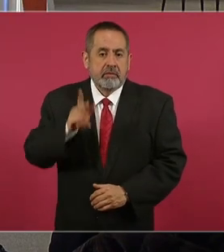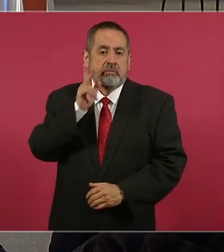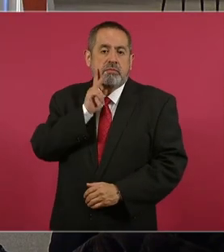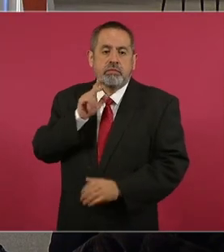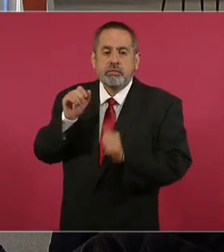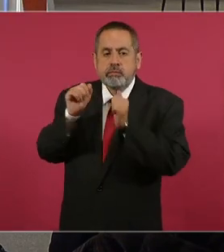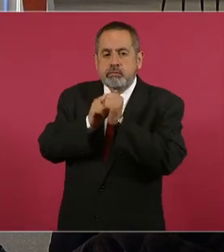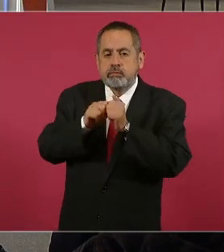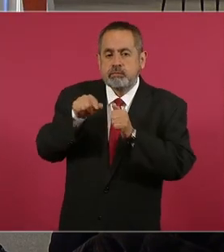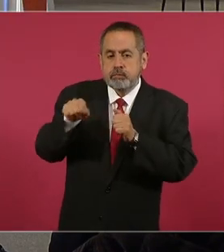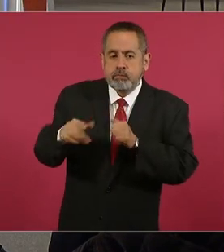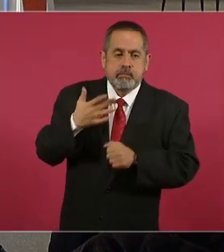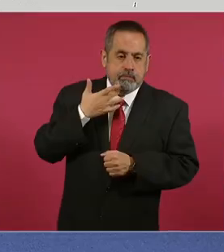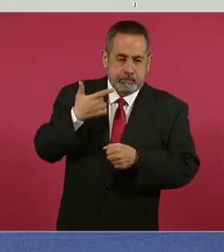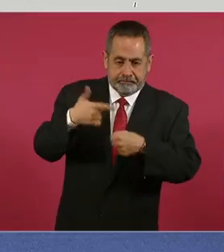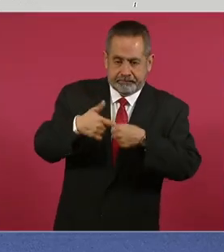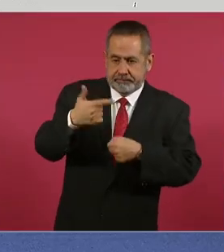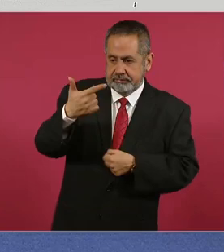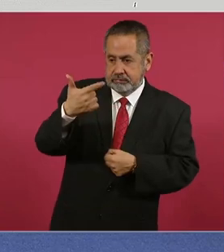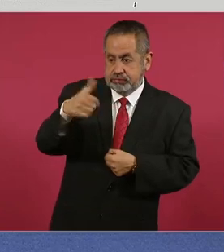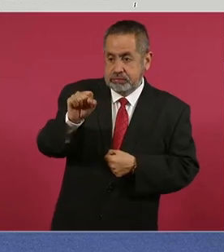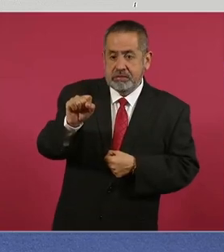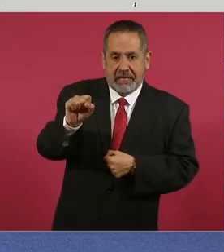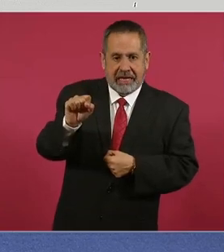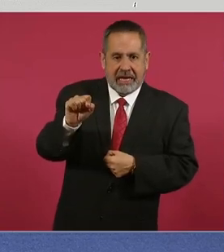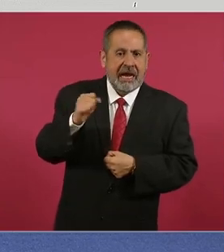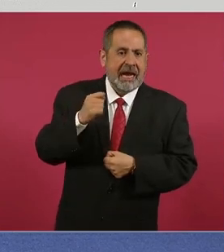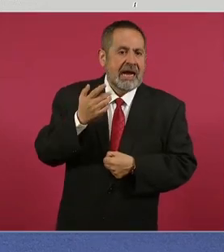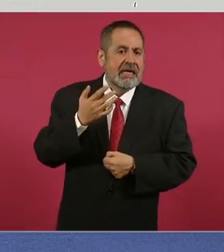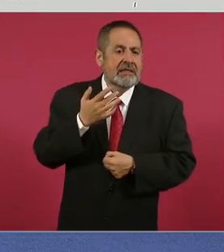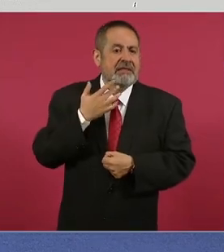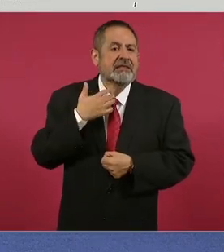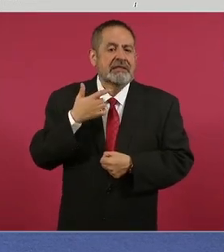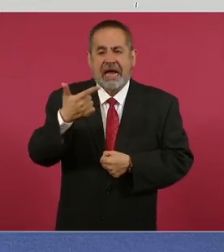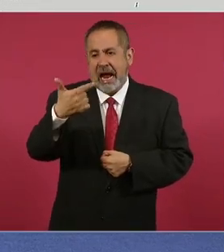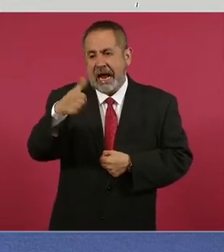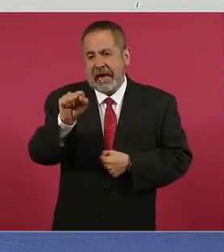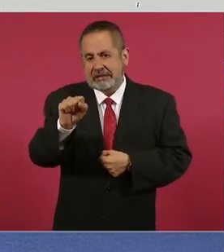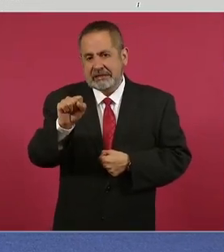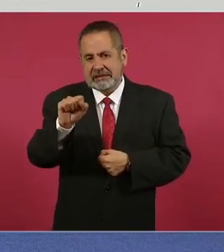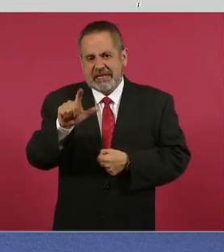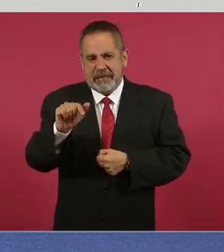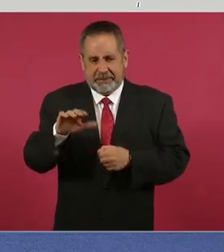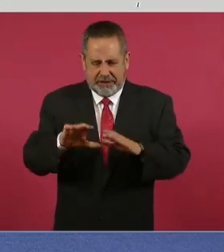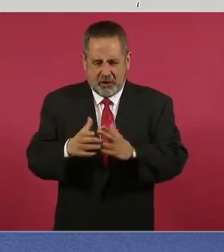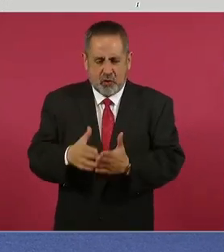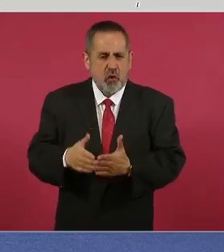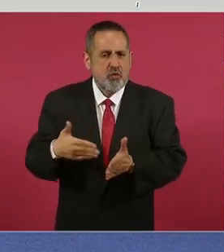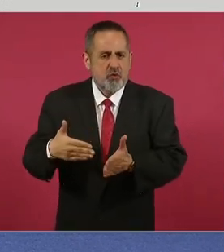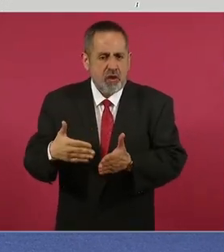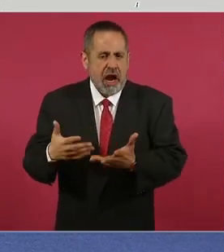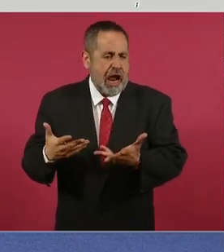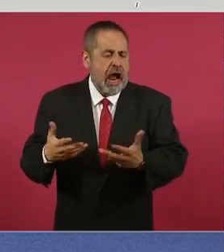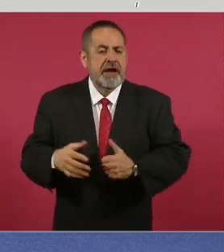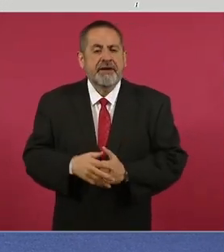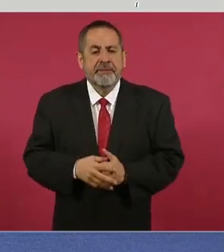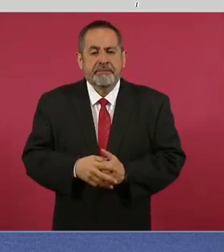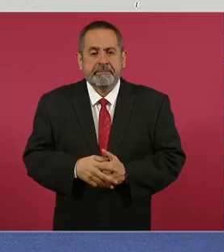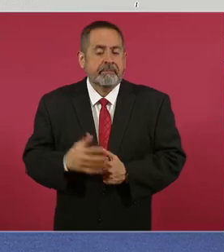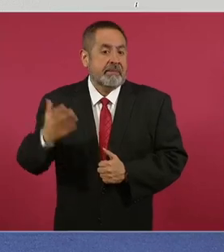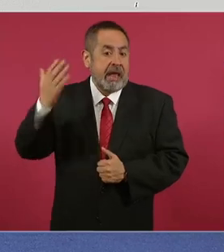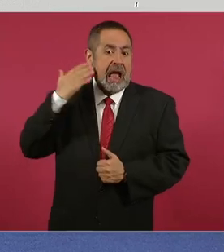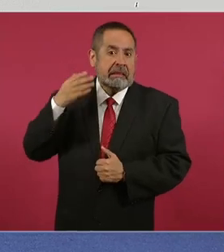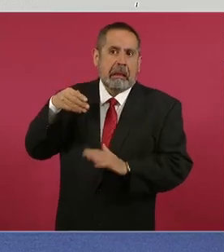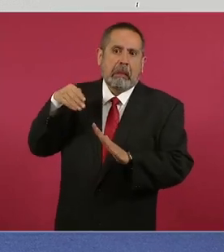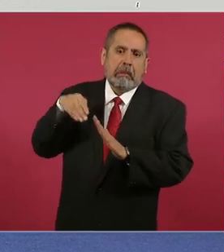en el mercado de gas LP, este también es muy importante, era el 100%, reforma energética, caímos